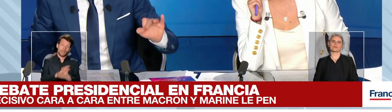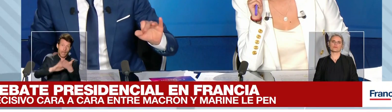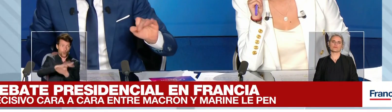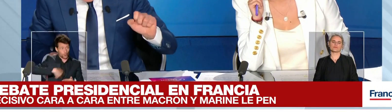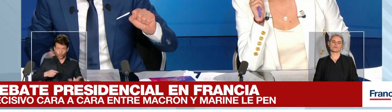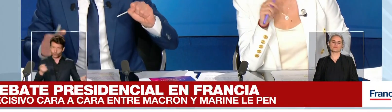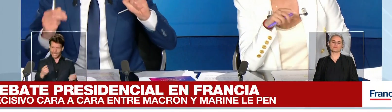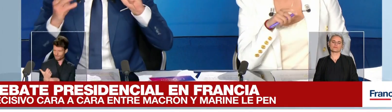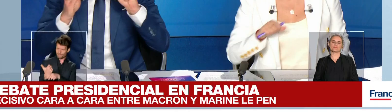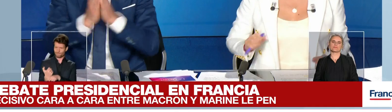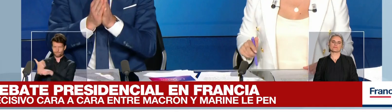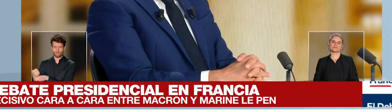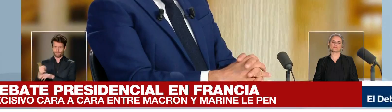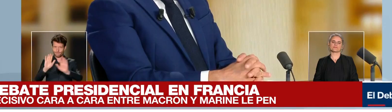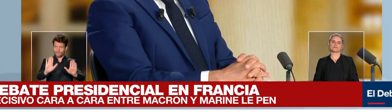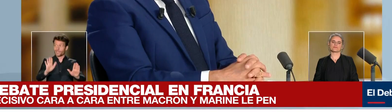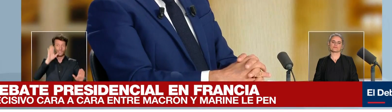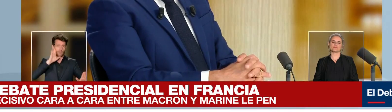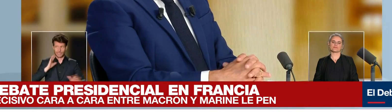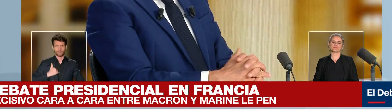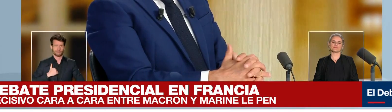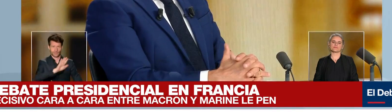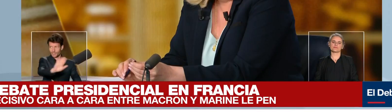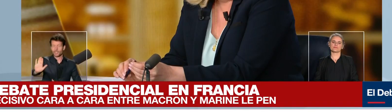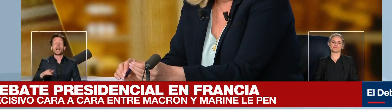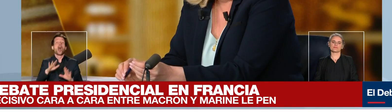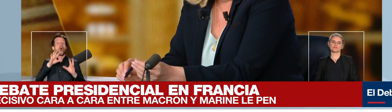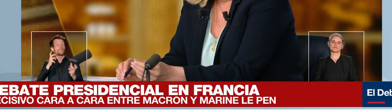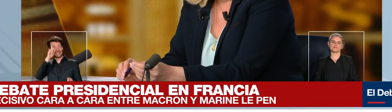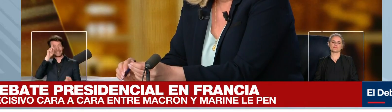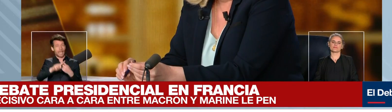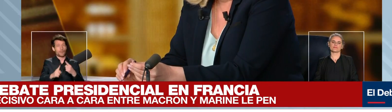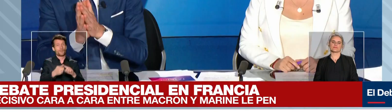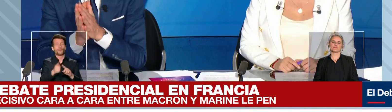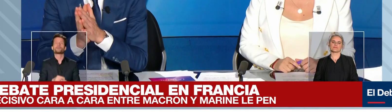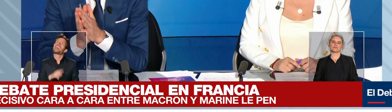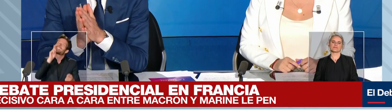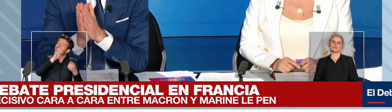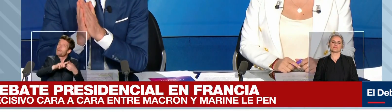Somos los guardianes del tiempo, entonces tenemos que abordar otro tema que es muy